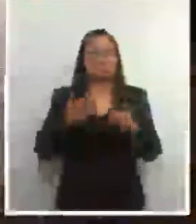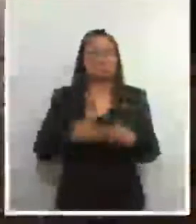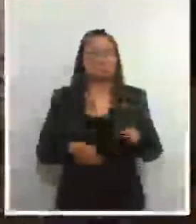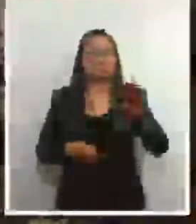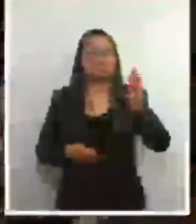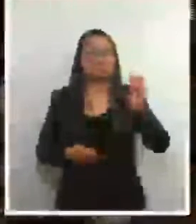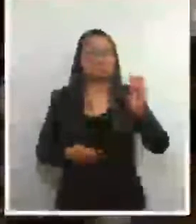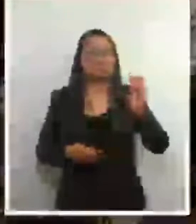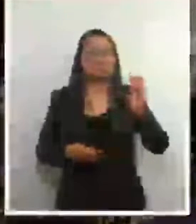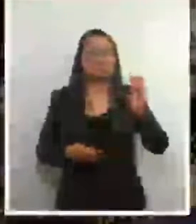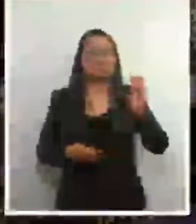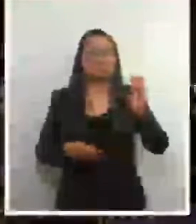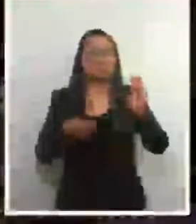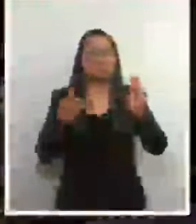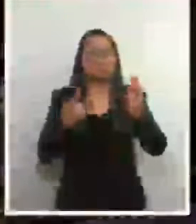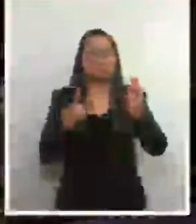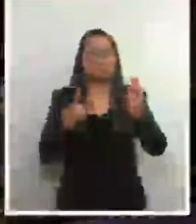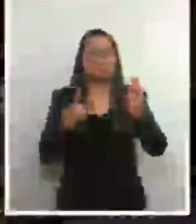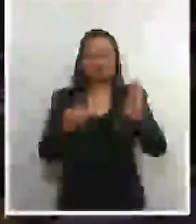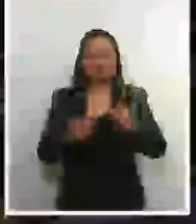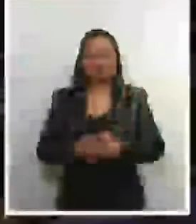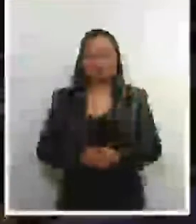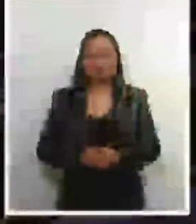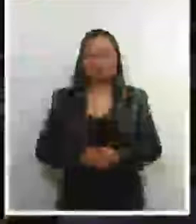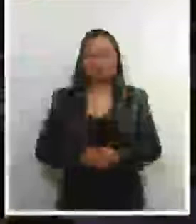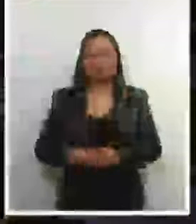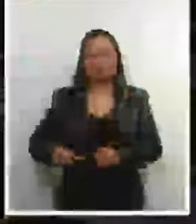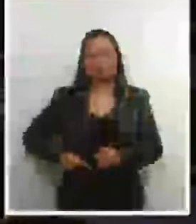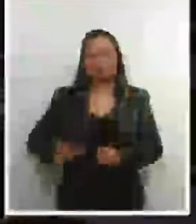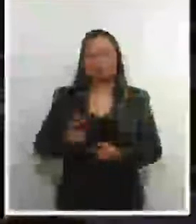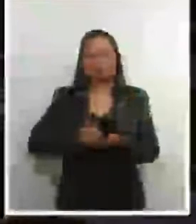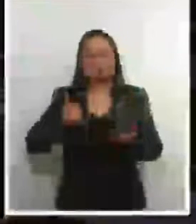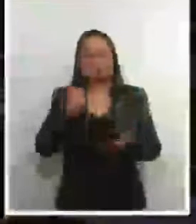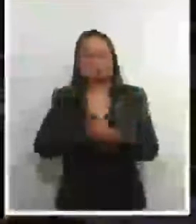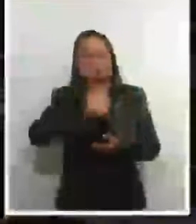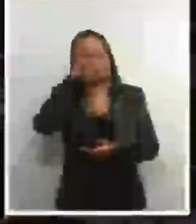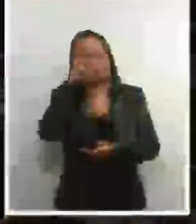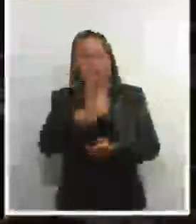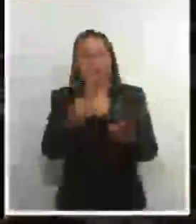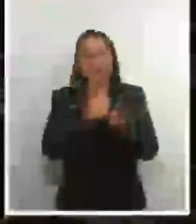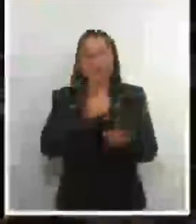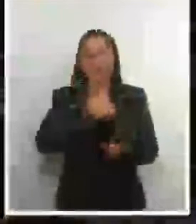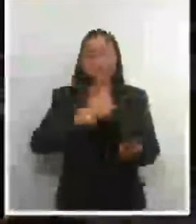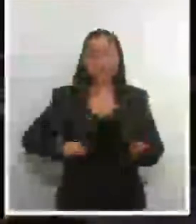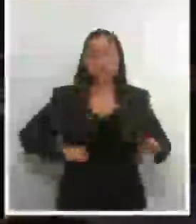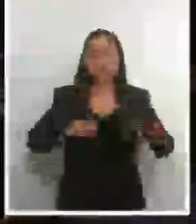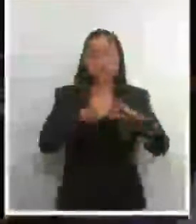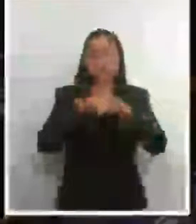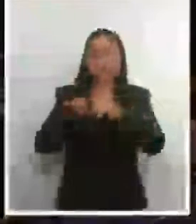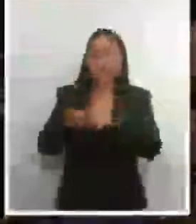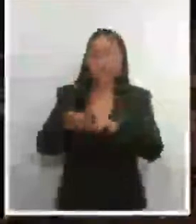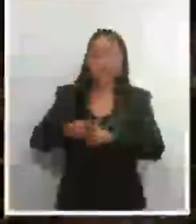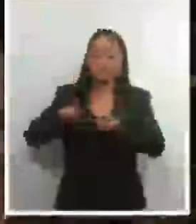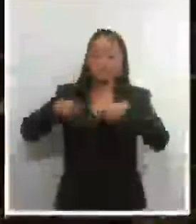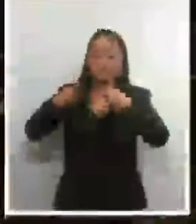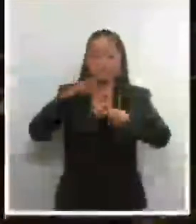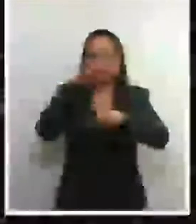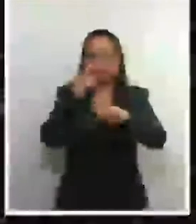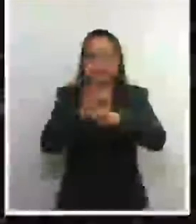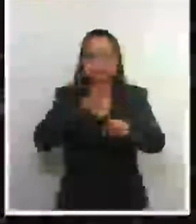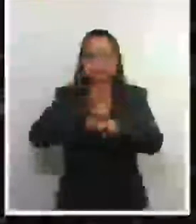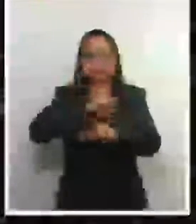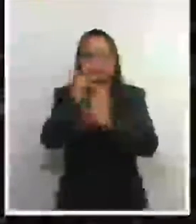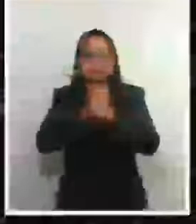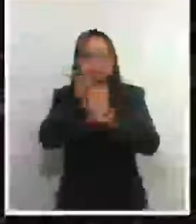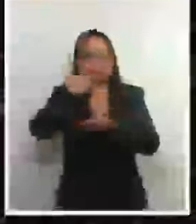Apartado B, numeral 1. El gobierno de la ciudad y las alcaldías tendrán a su cargo